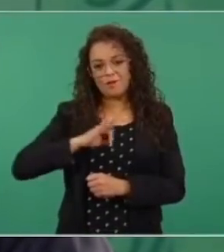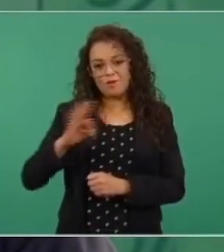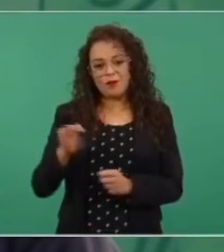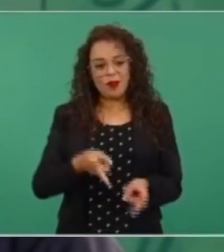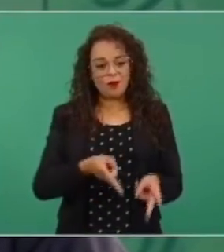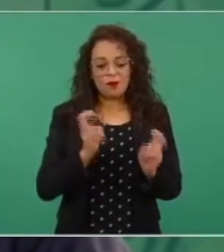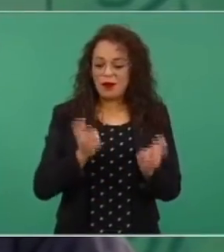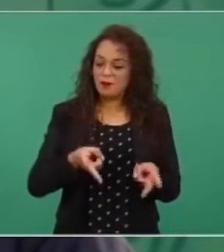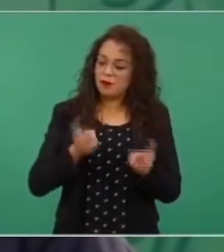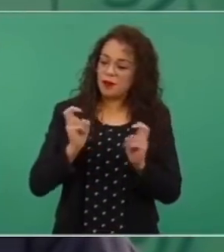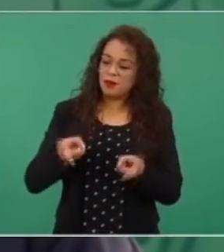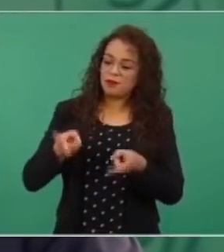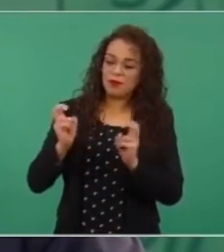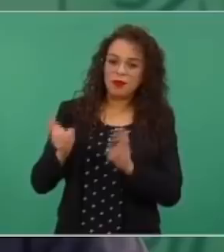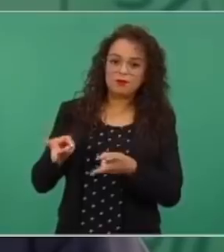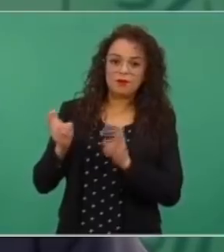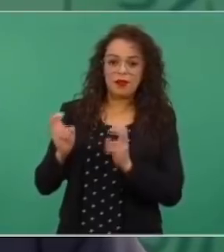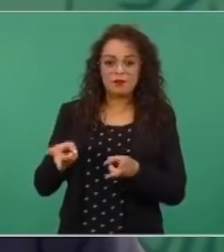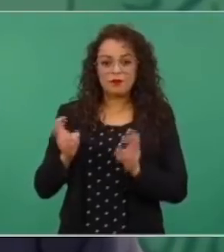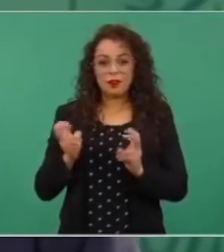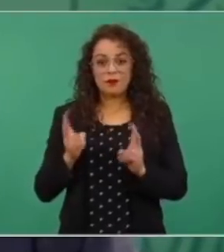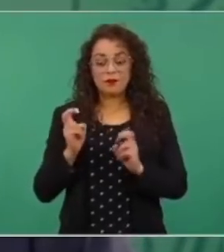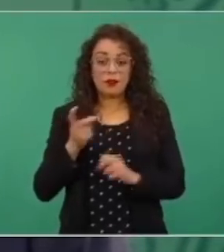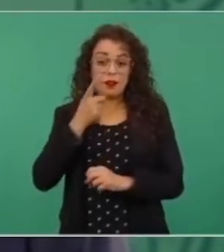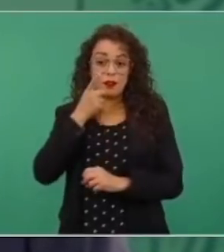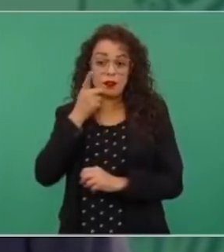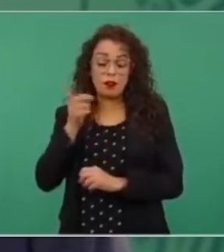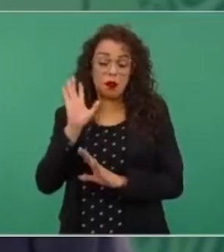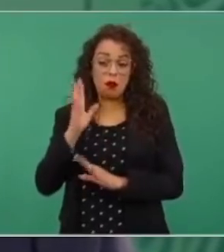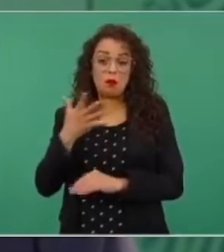con visos de legalidad.